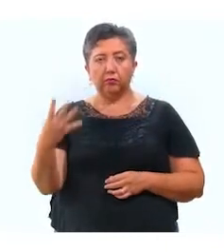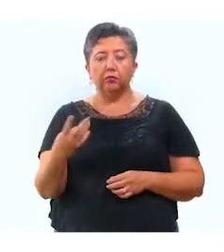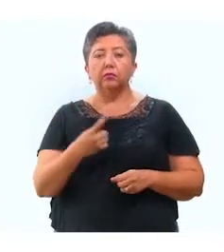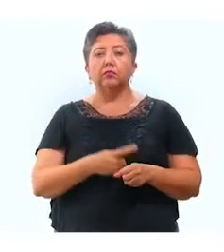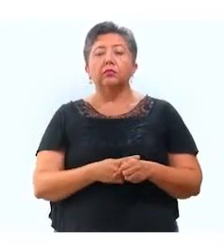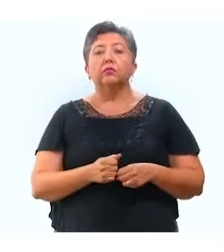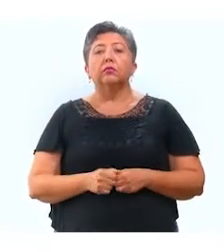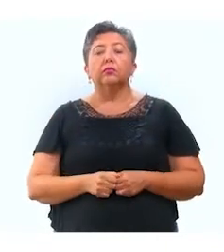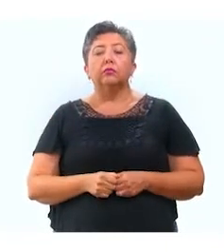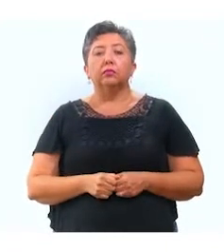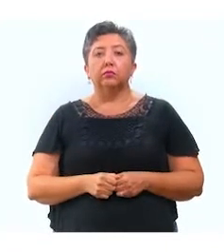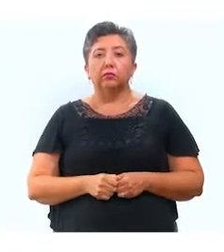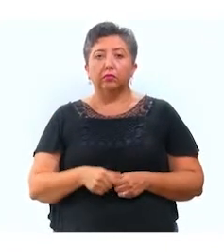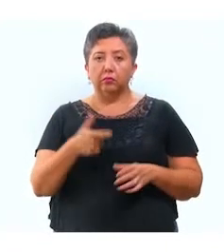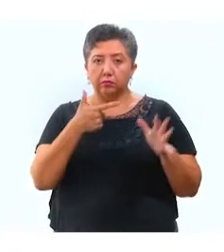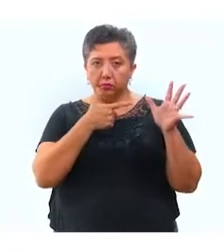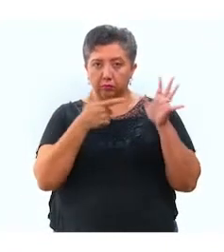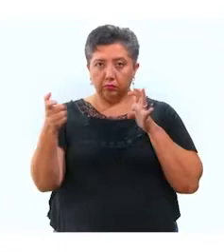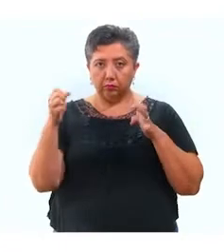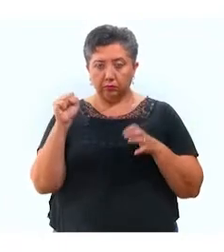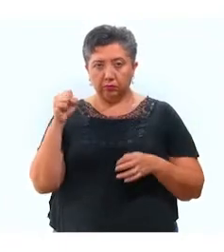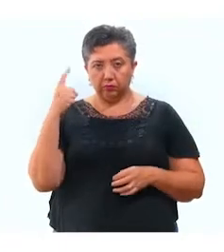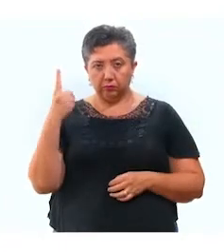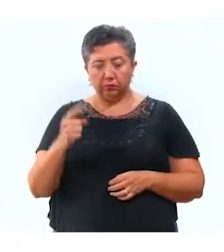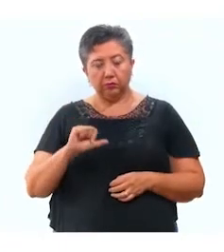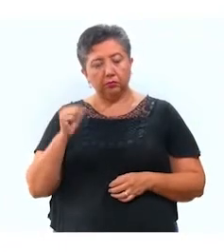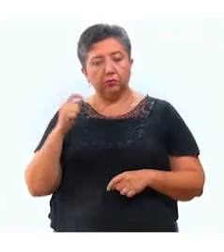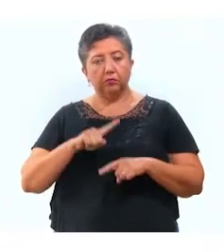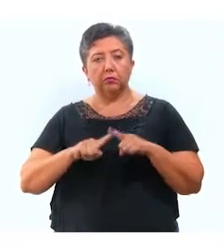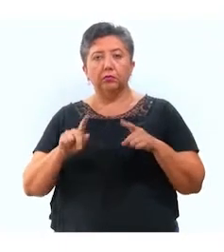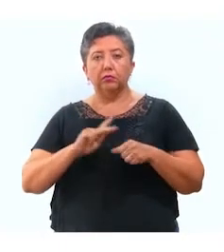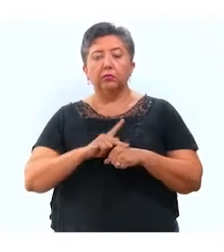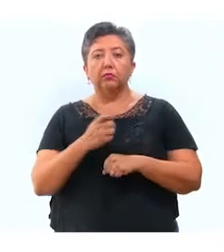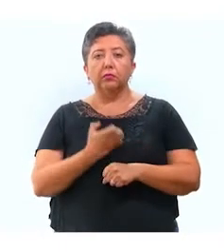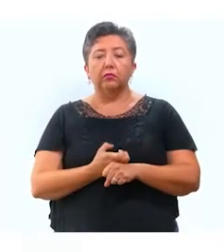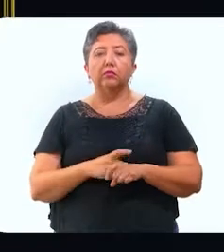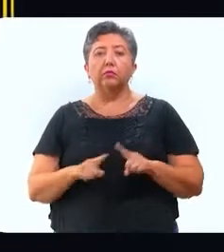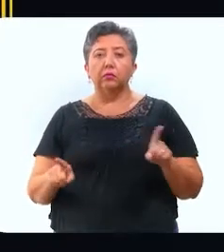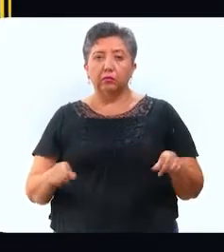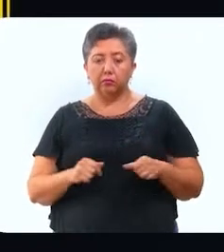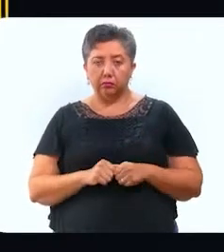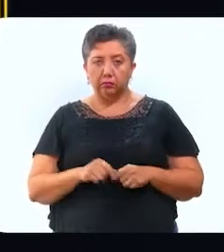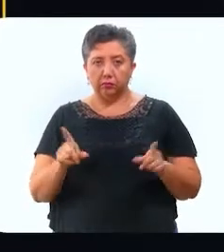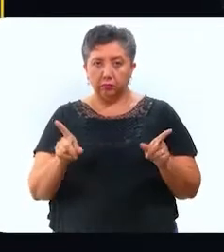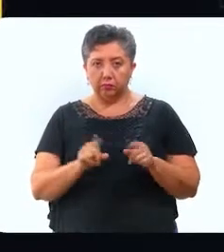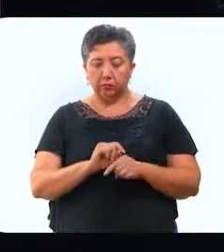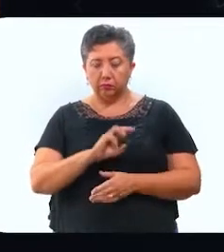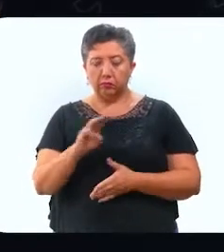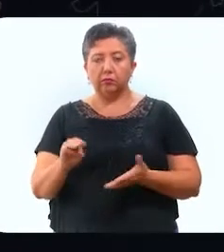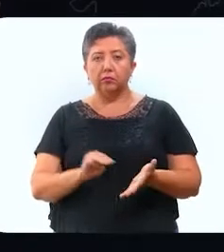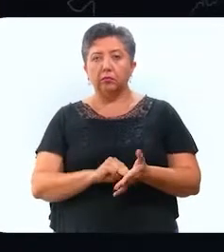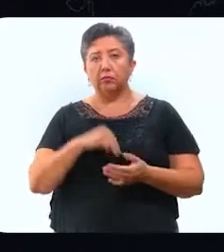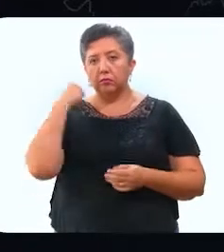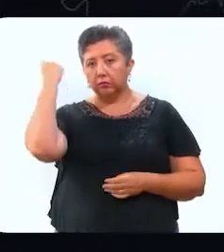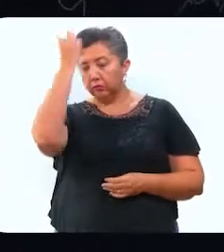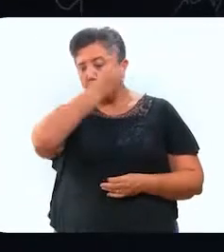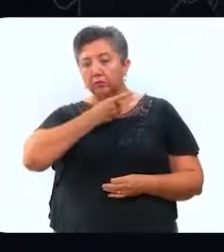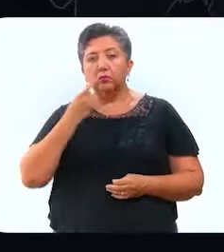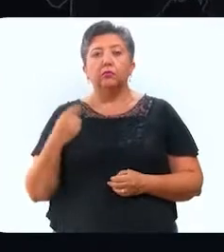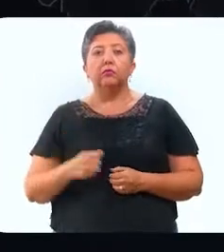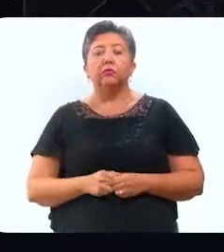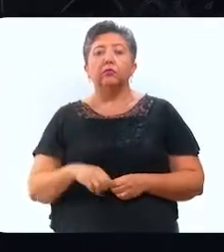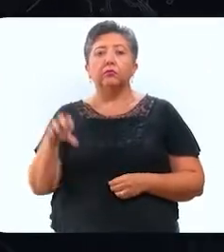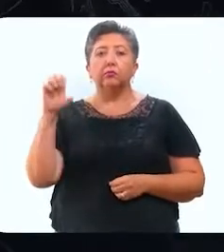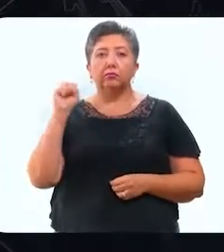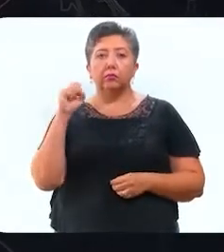109.554 casos positivos, 761 son de otro país u otro estado. Específicamente en Mérida se han